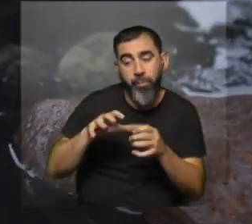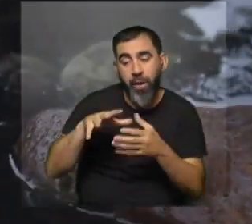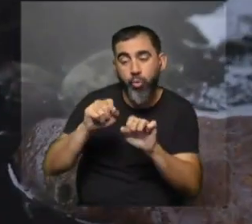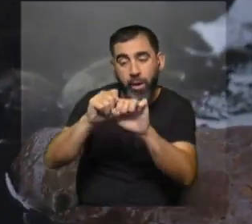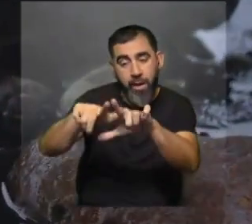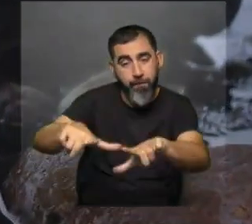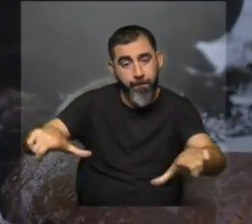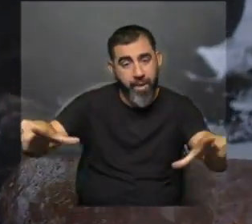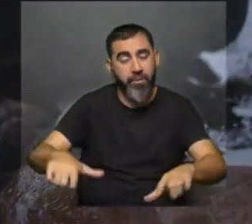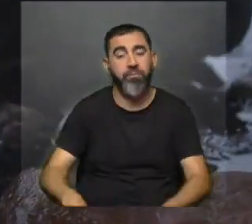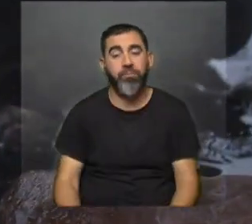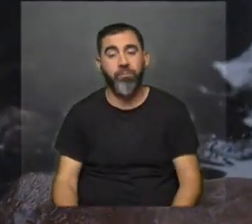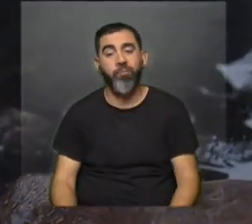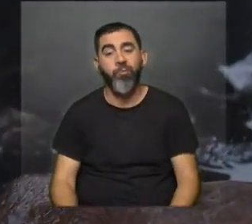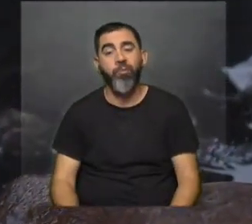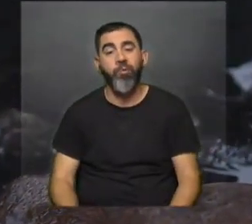limpiar.